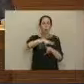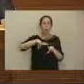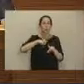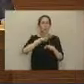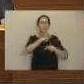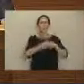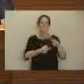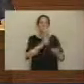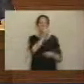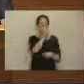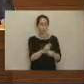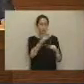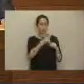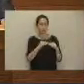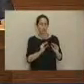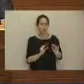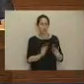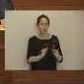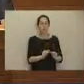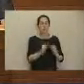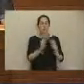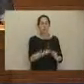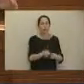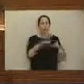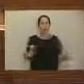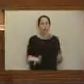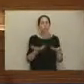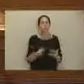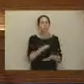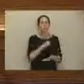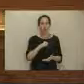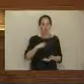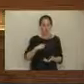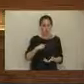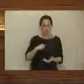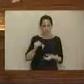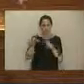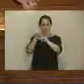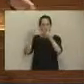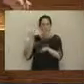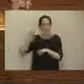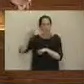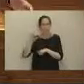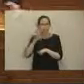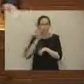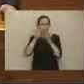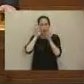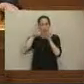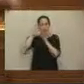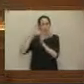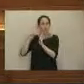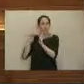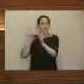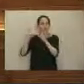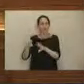en el entorno del paciente, potenciando su autonomía. Y el modelo, otros modelos de atención integral de salud mental,